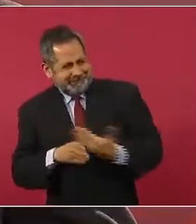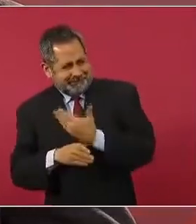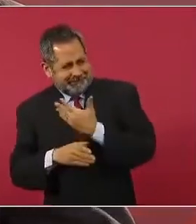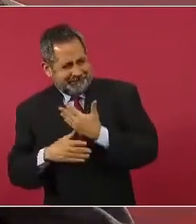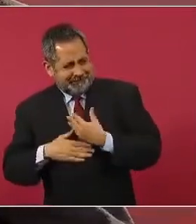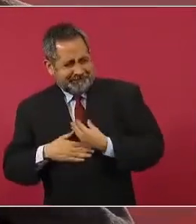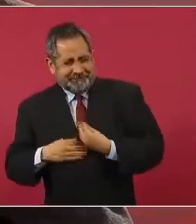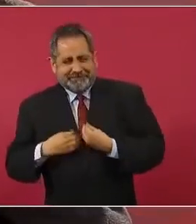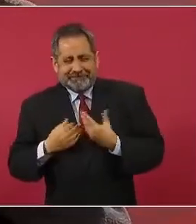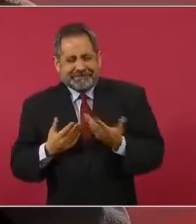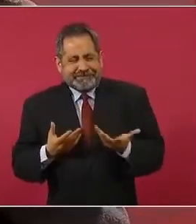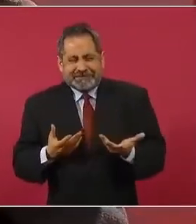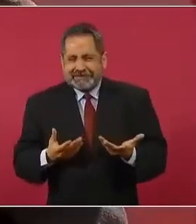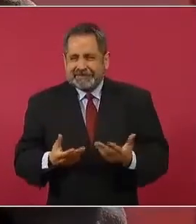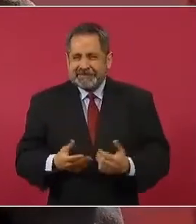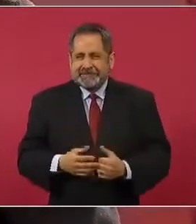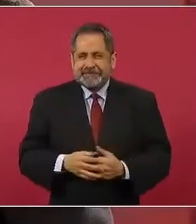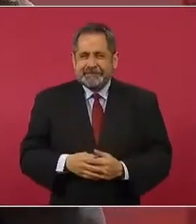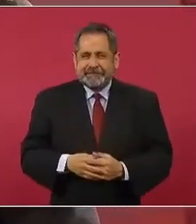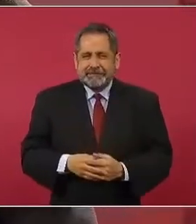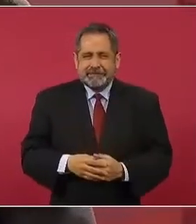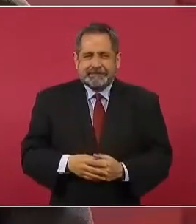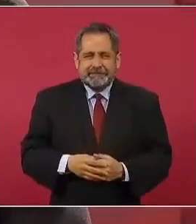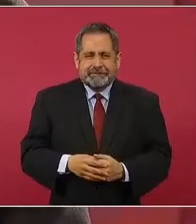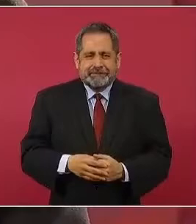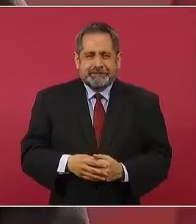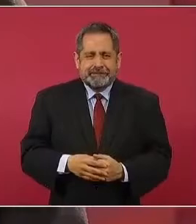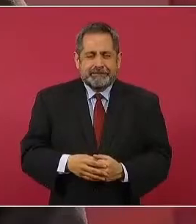desde que salí,